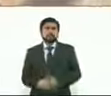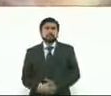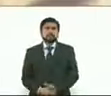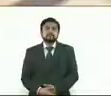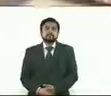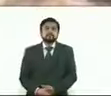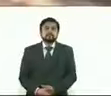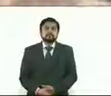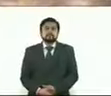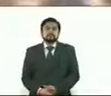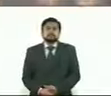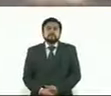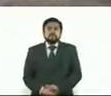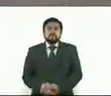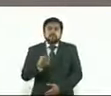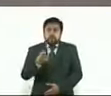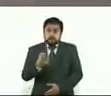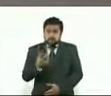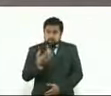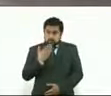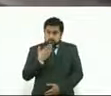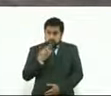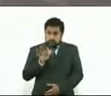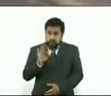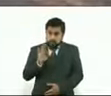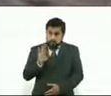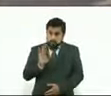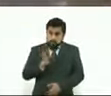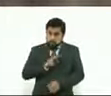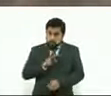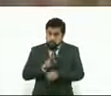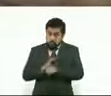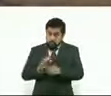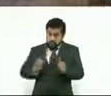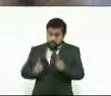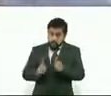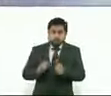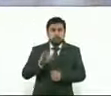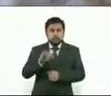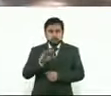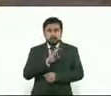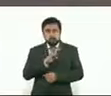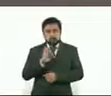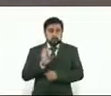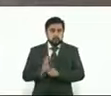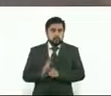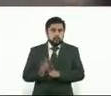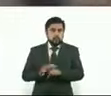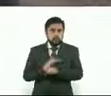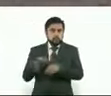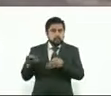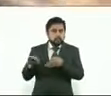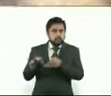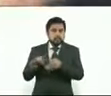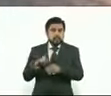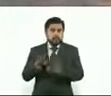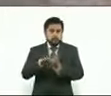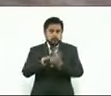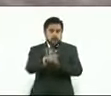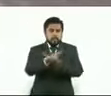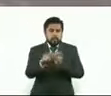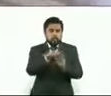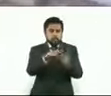¿Una distancia que puede recortar todavía? Sí, claro, sí, se recorta. Sí puede recortar todavía. Si ellos no si bajan el paso, lo